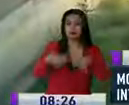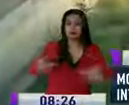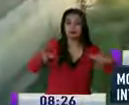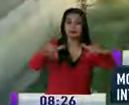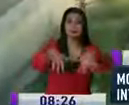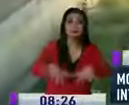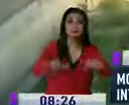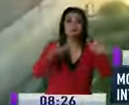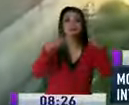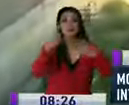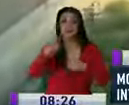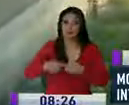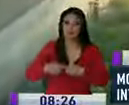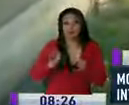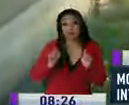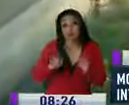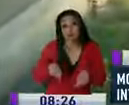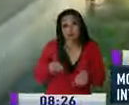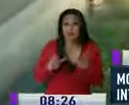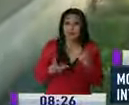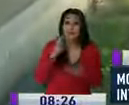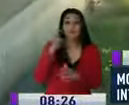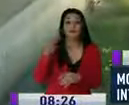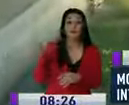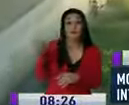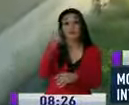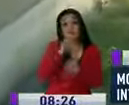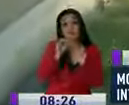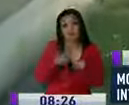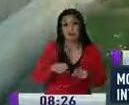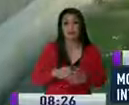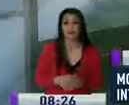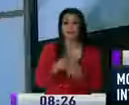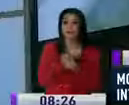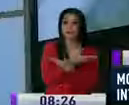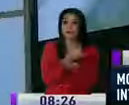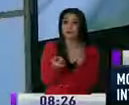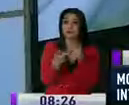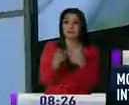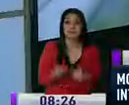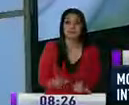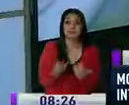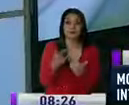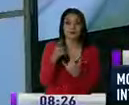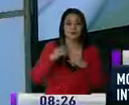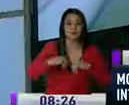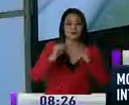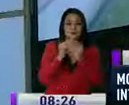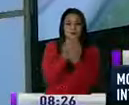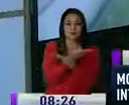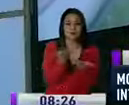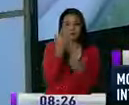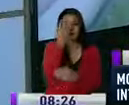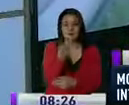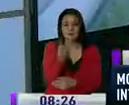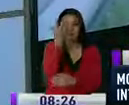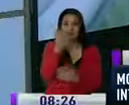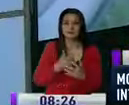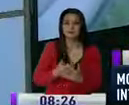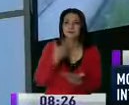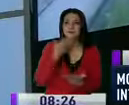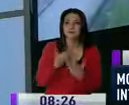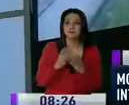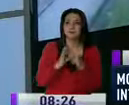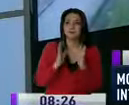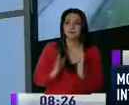claro, podría también ser utilizada para el turismo. Esta es la información que nosotros tenemos desde aquí. Robert, ustedes siguen con más en estudios. Buenos días. Gracias, mi